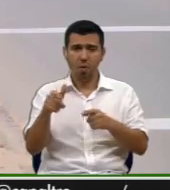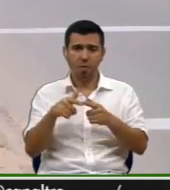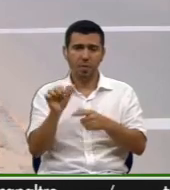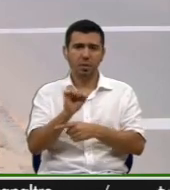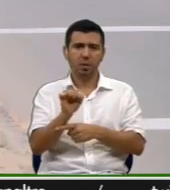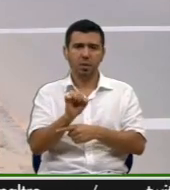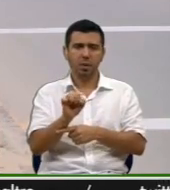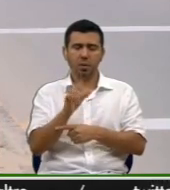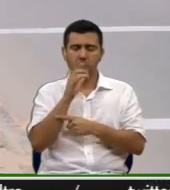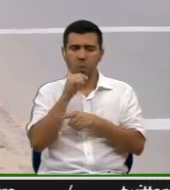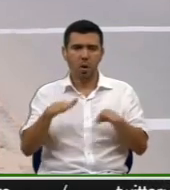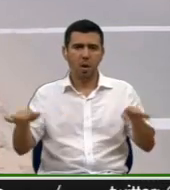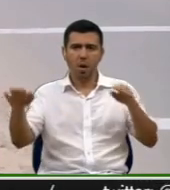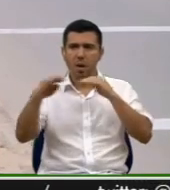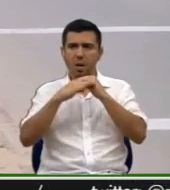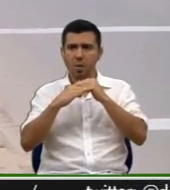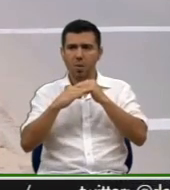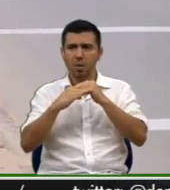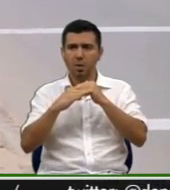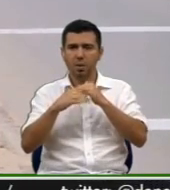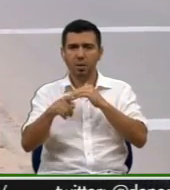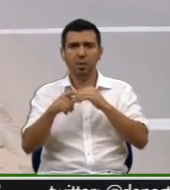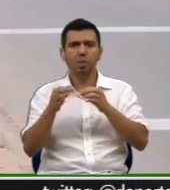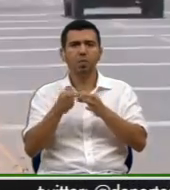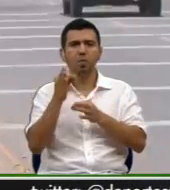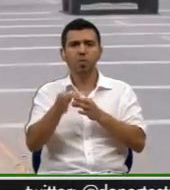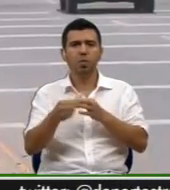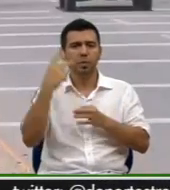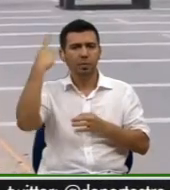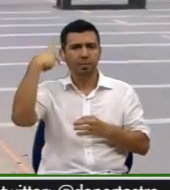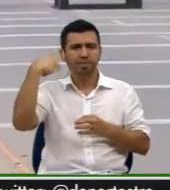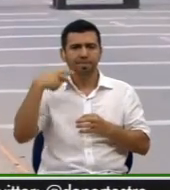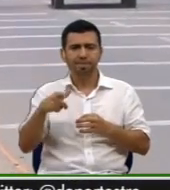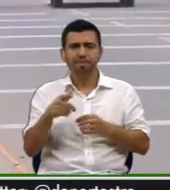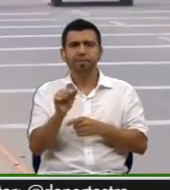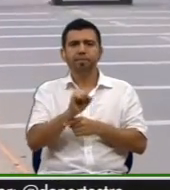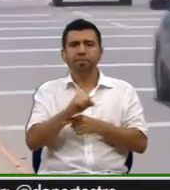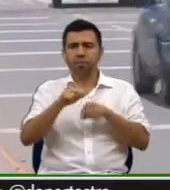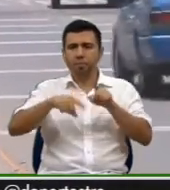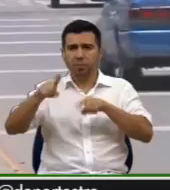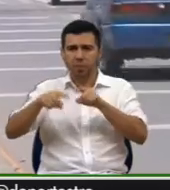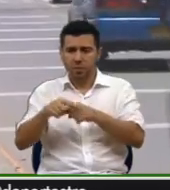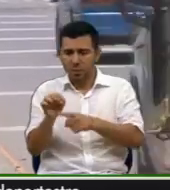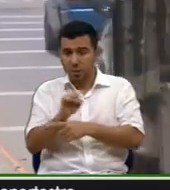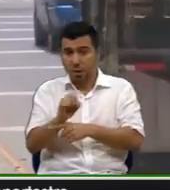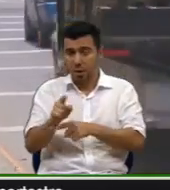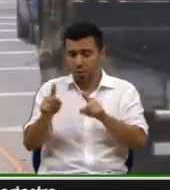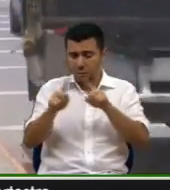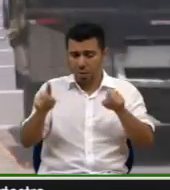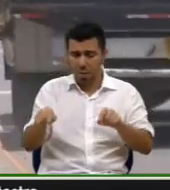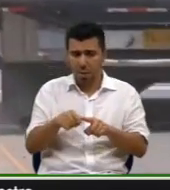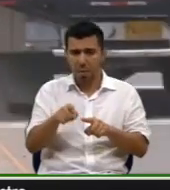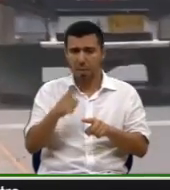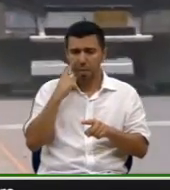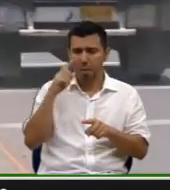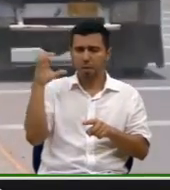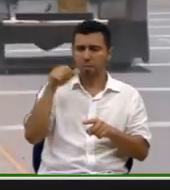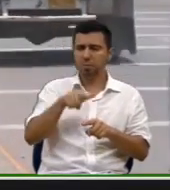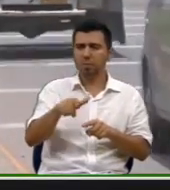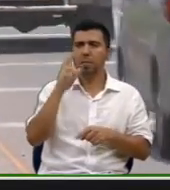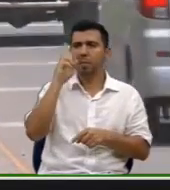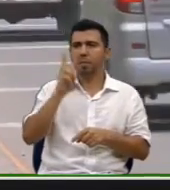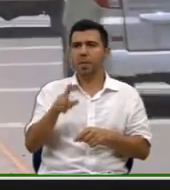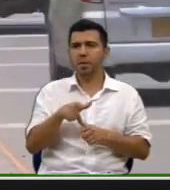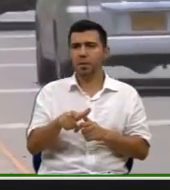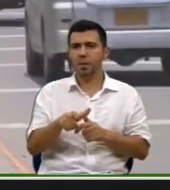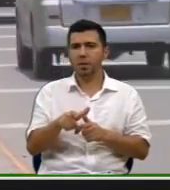zona, precisamente del municipio histórico, un alto porcentaje de los vehículos que transitan son de placa venezolana y a ellos no se les